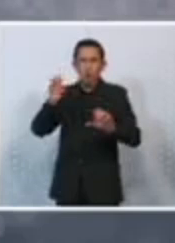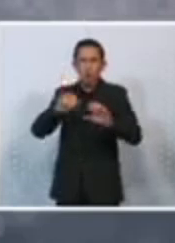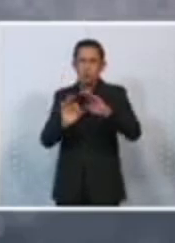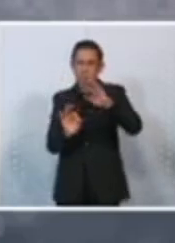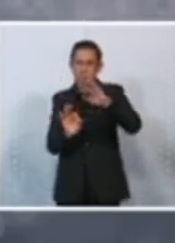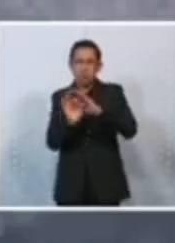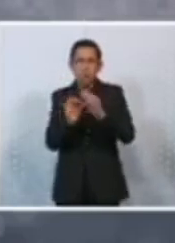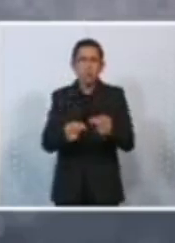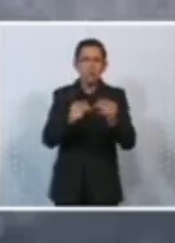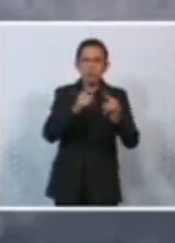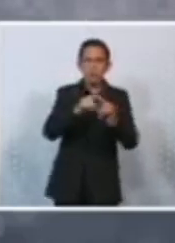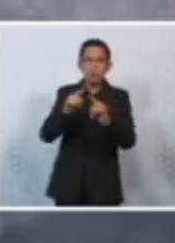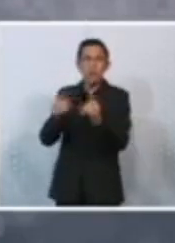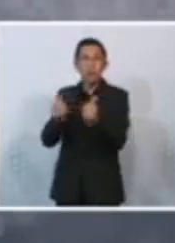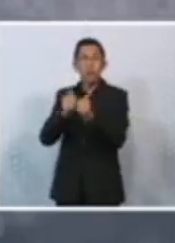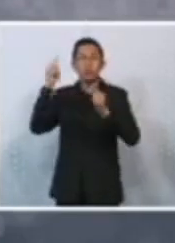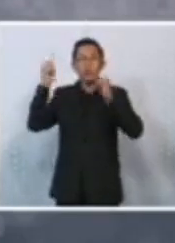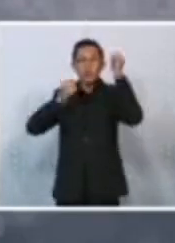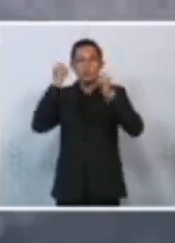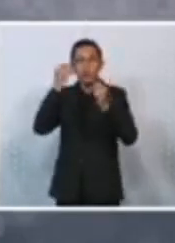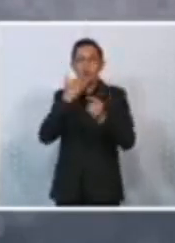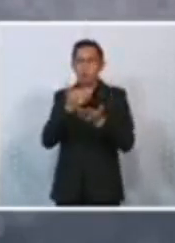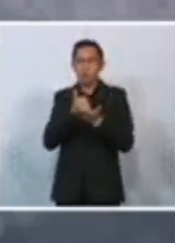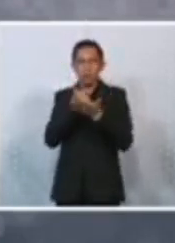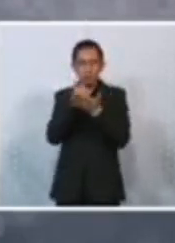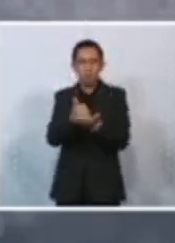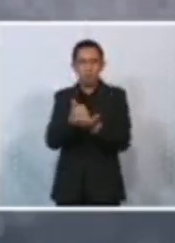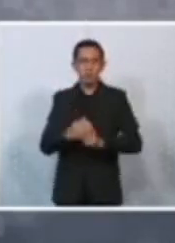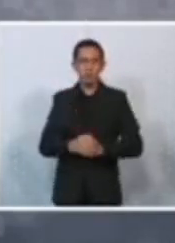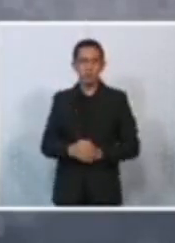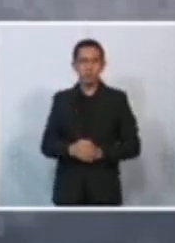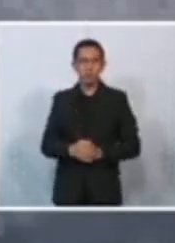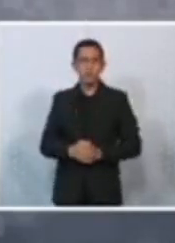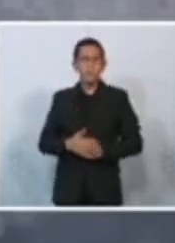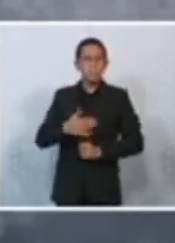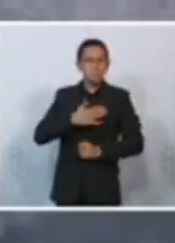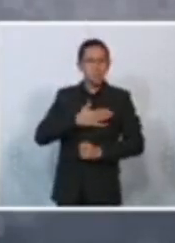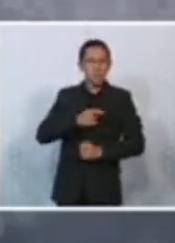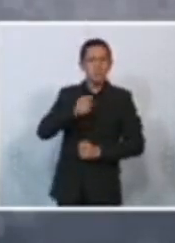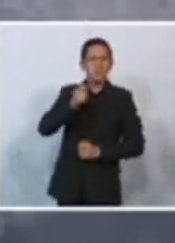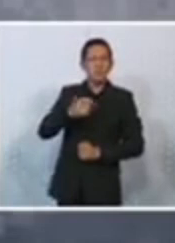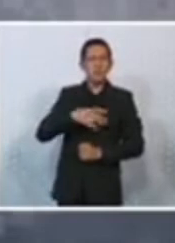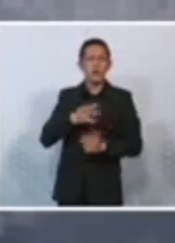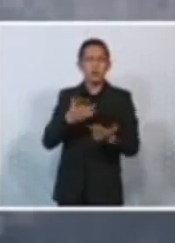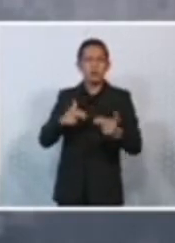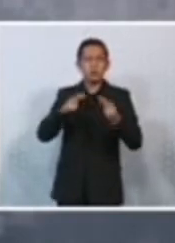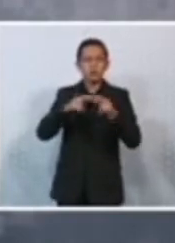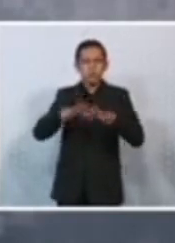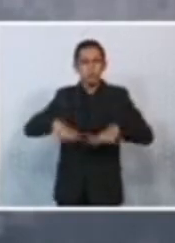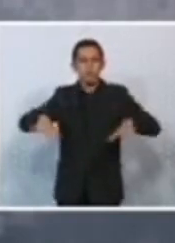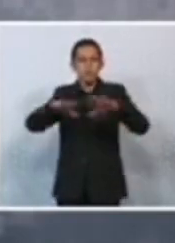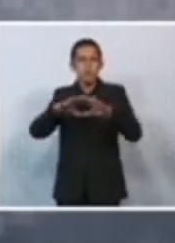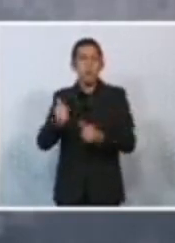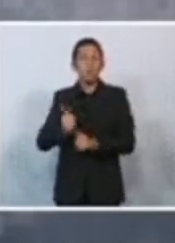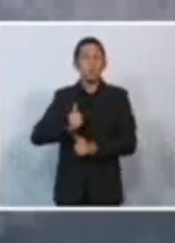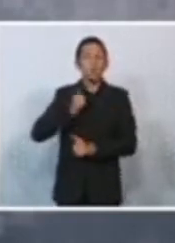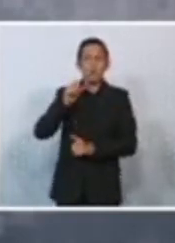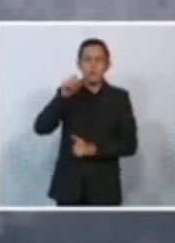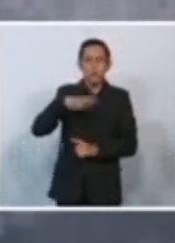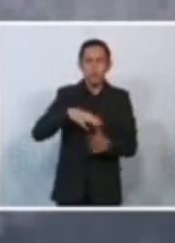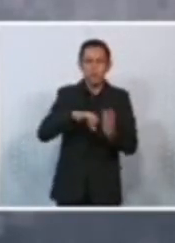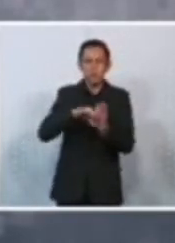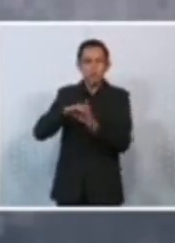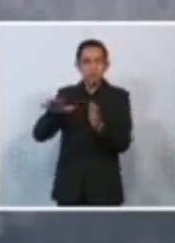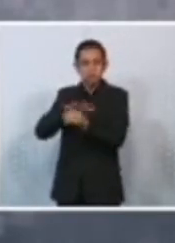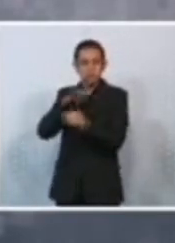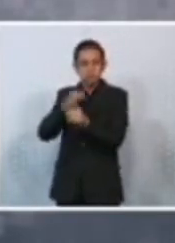turismo y podamos desarrollarlas conjuntamente propongo jobs que complementen y aprovechen capacidad instalada